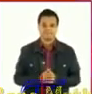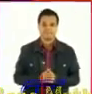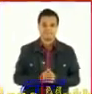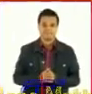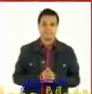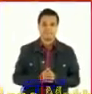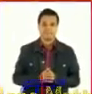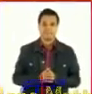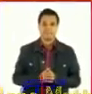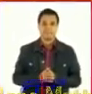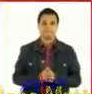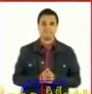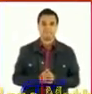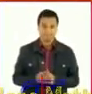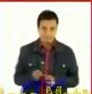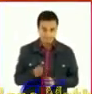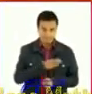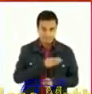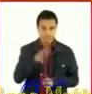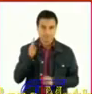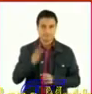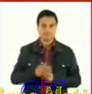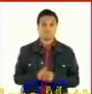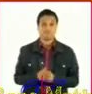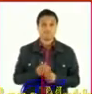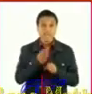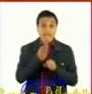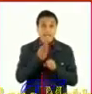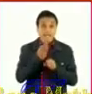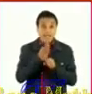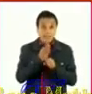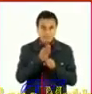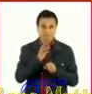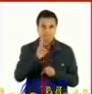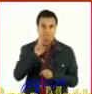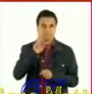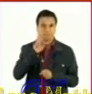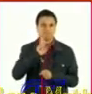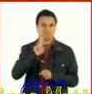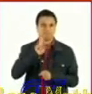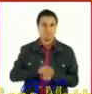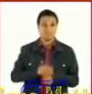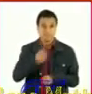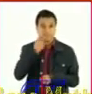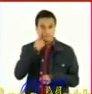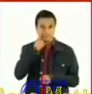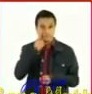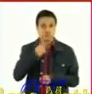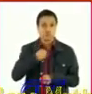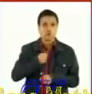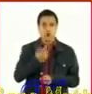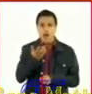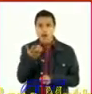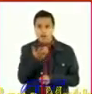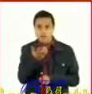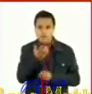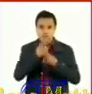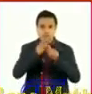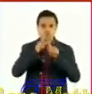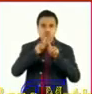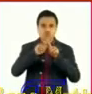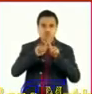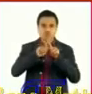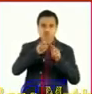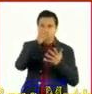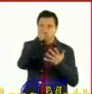razón. Bueno, pues, ¿qué te parece si vamos desglosando las acciones o